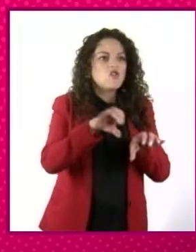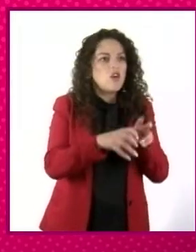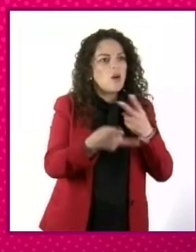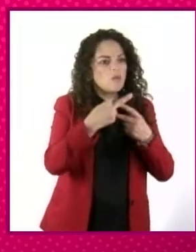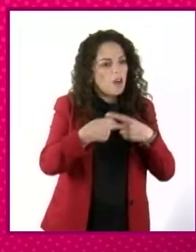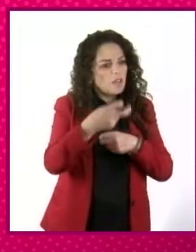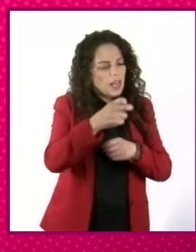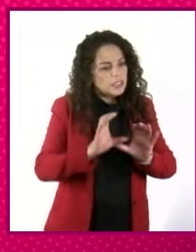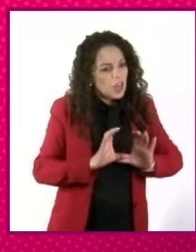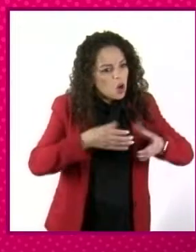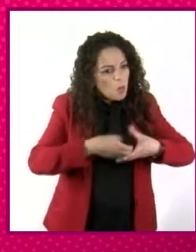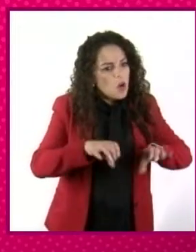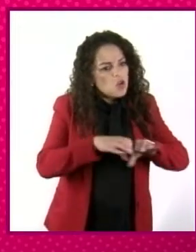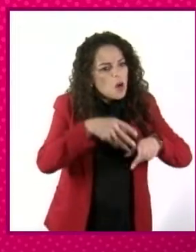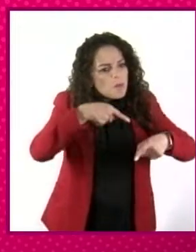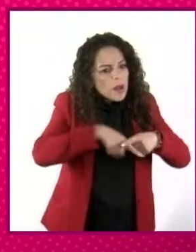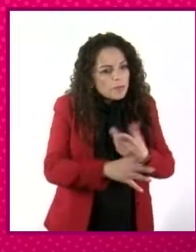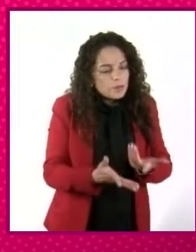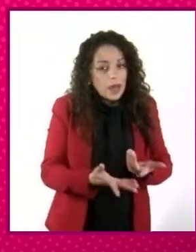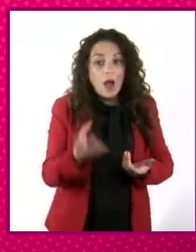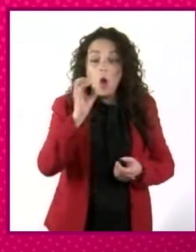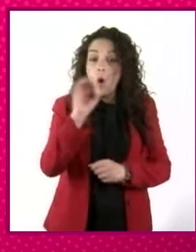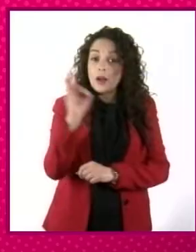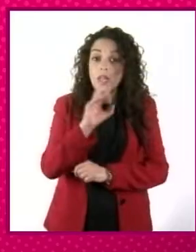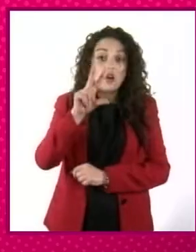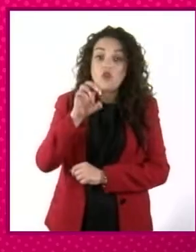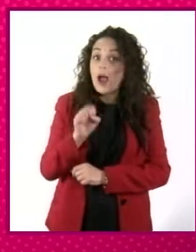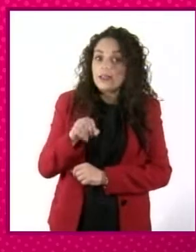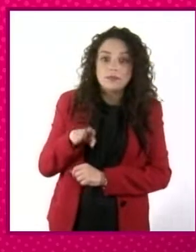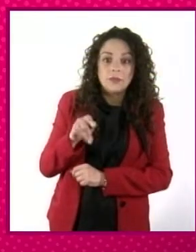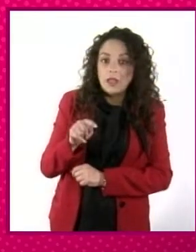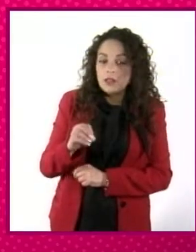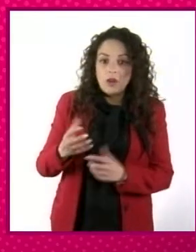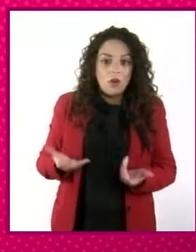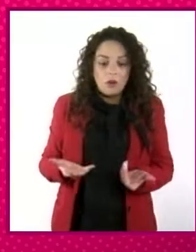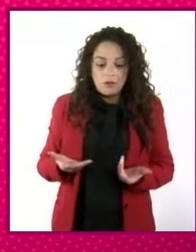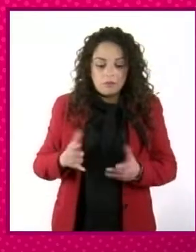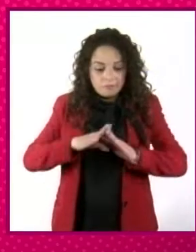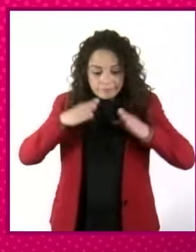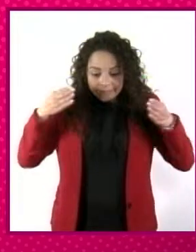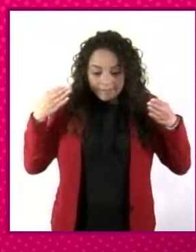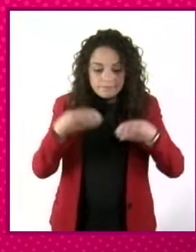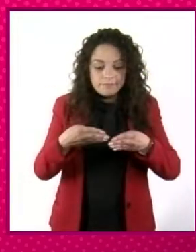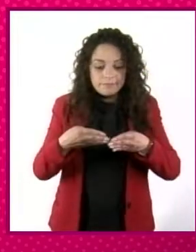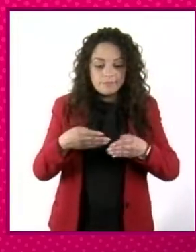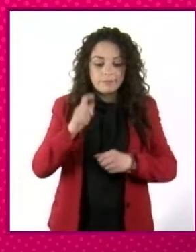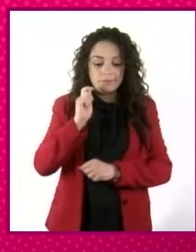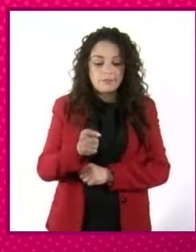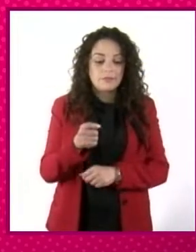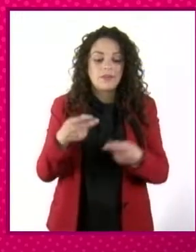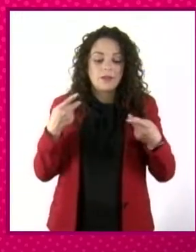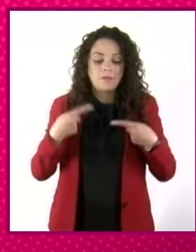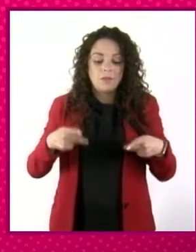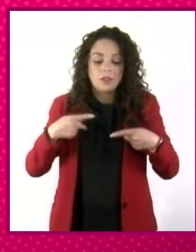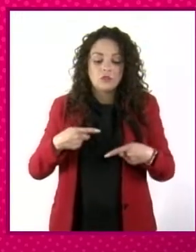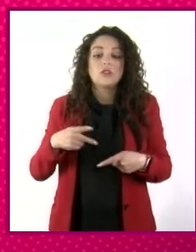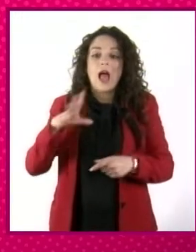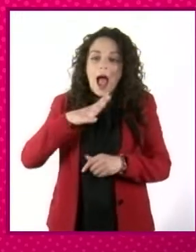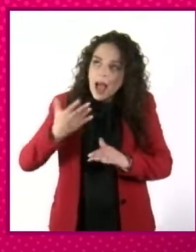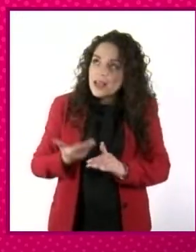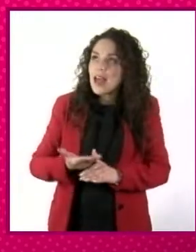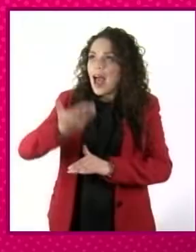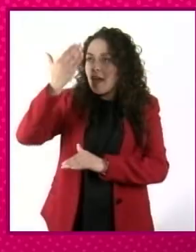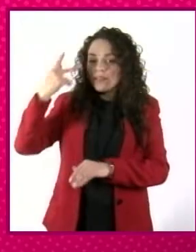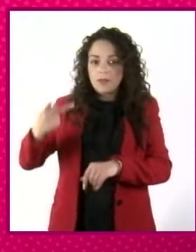si en realidad no es un mito, sino que está centrado en personajes que existieron o que podemos comprobar